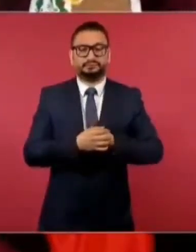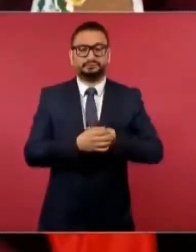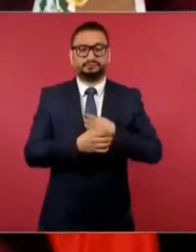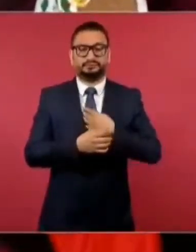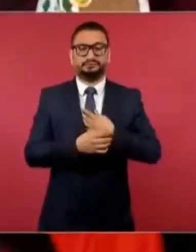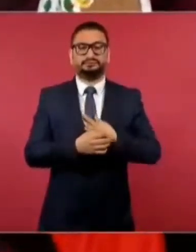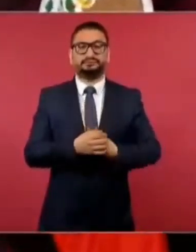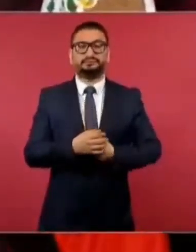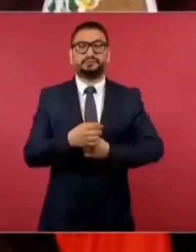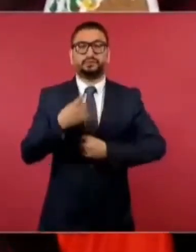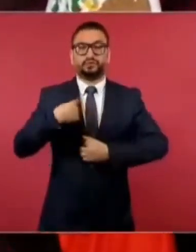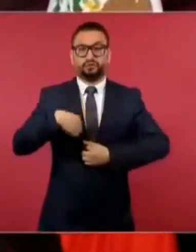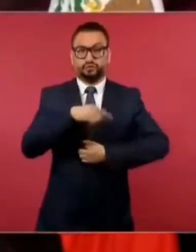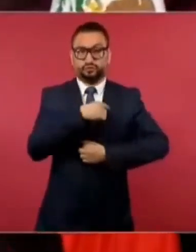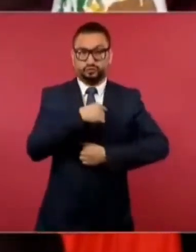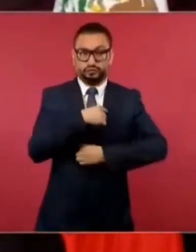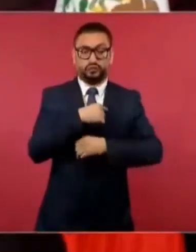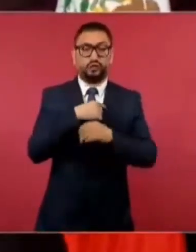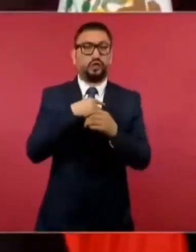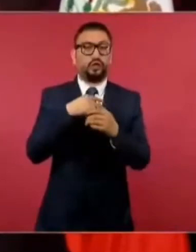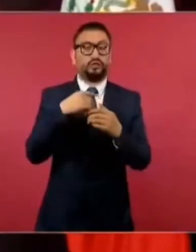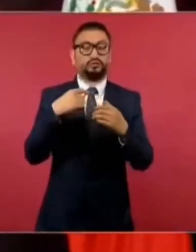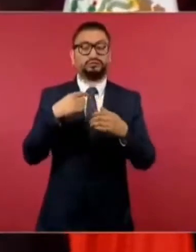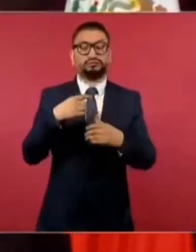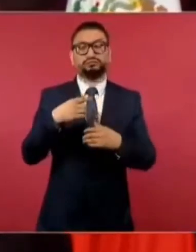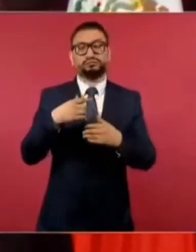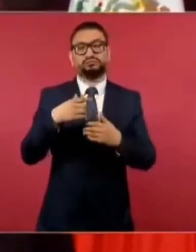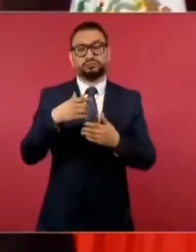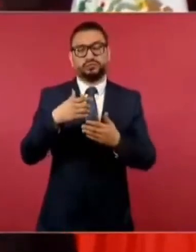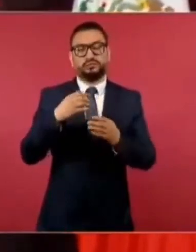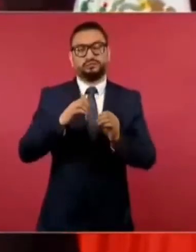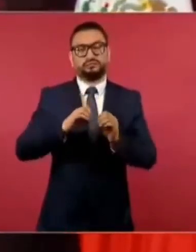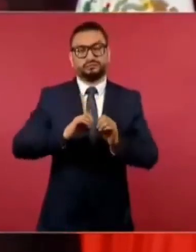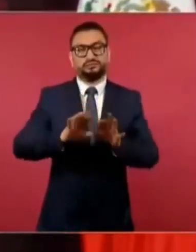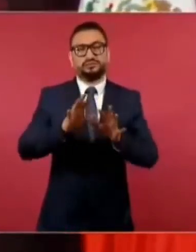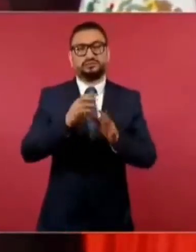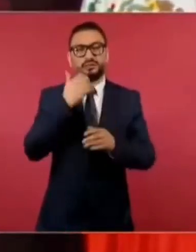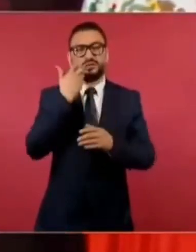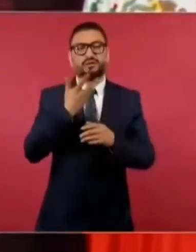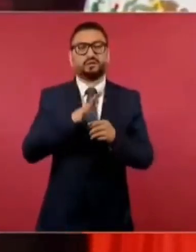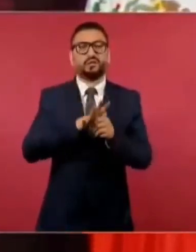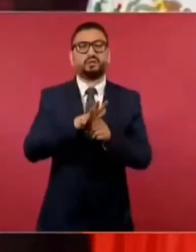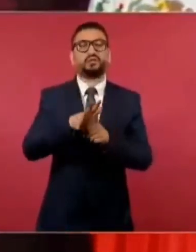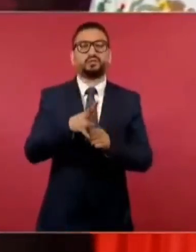dejar funcionando, ese es el objetivo,